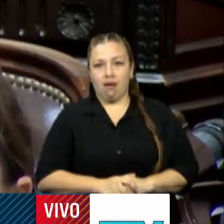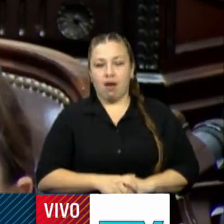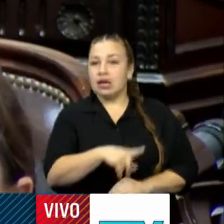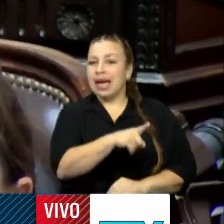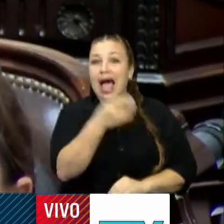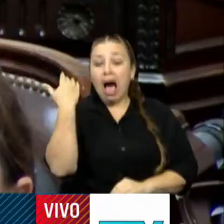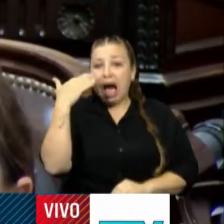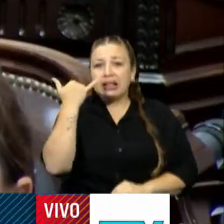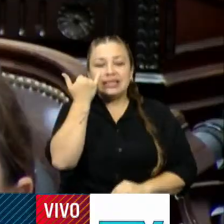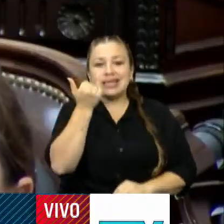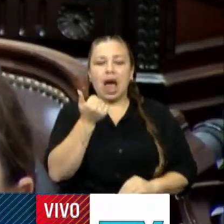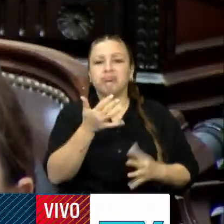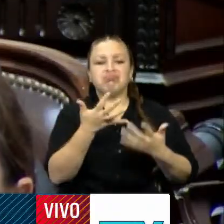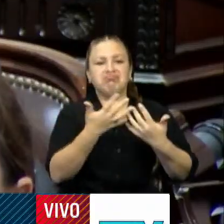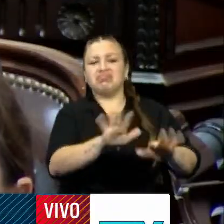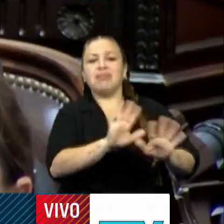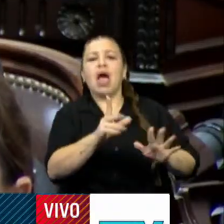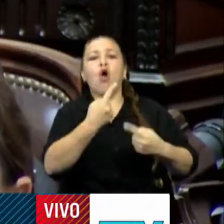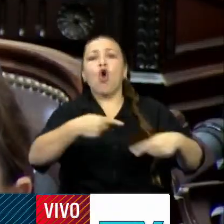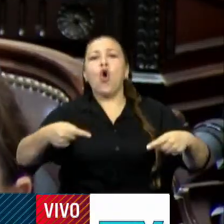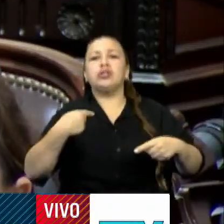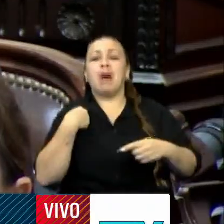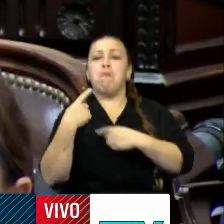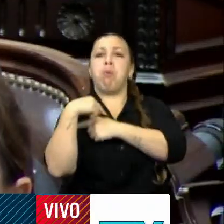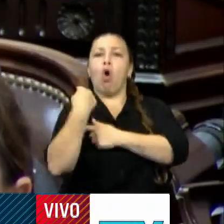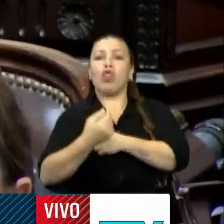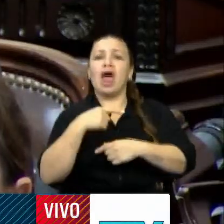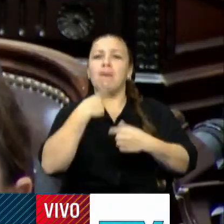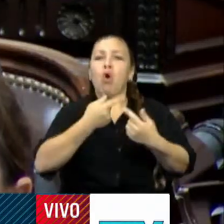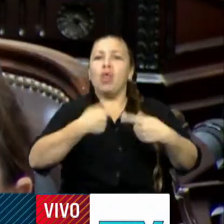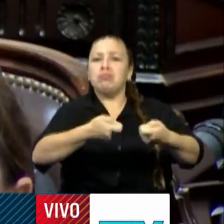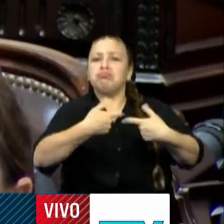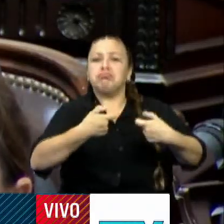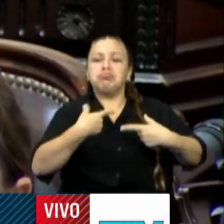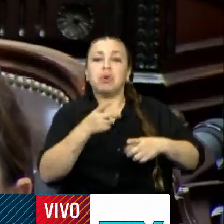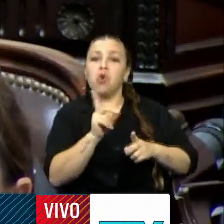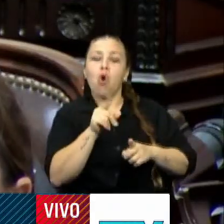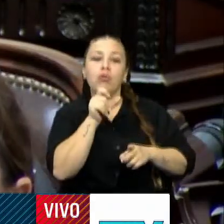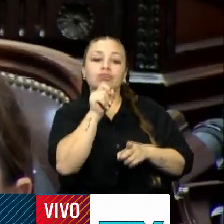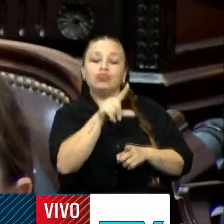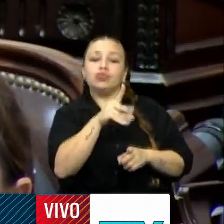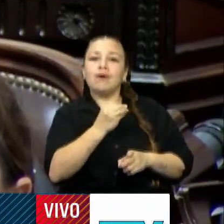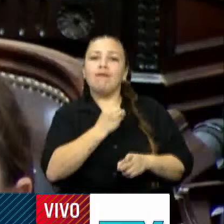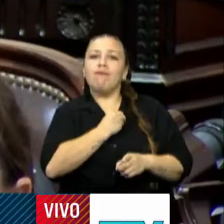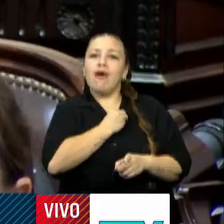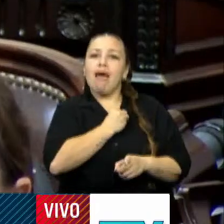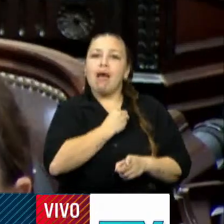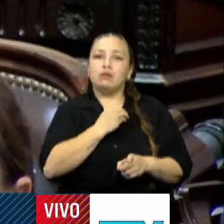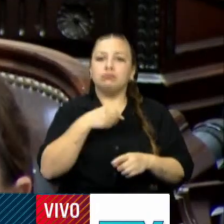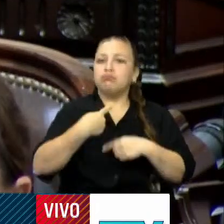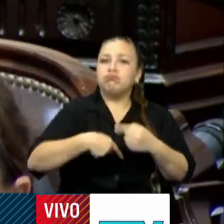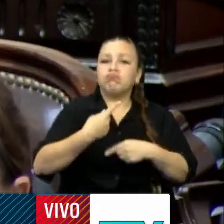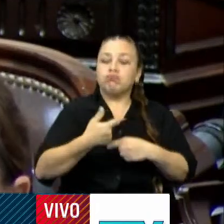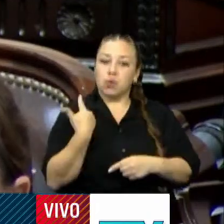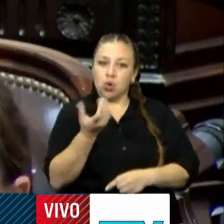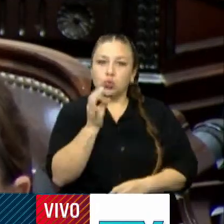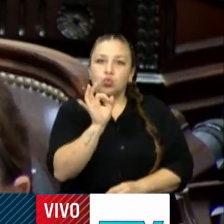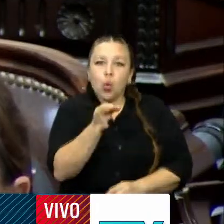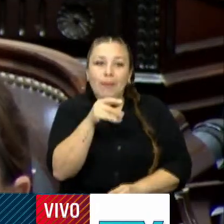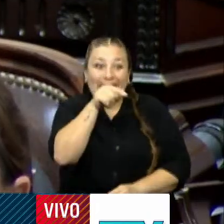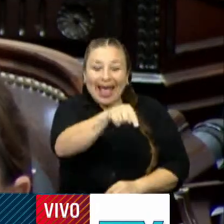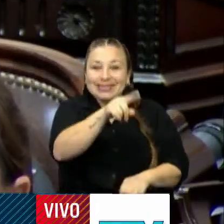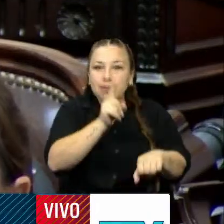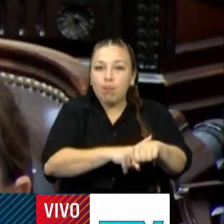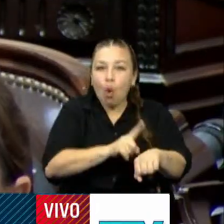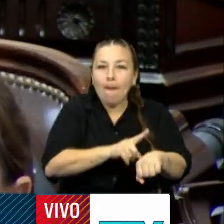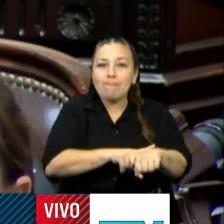Renunció a todo ornamento de poder siguiendo su conducta jesuita. Supimos desde ese